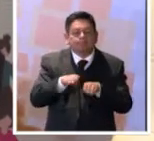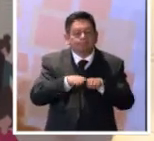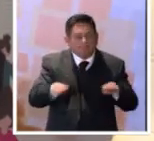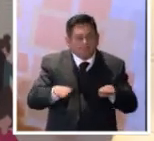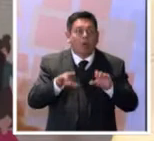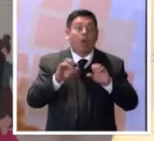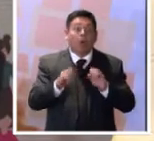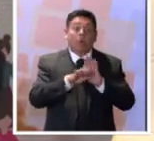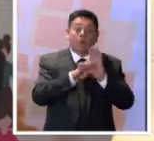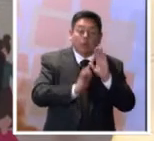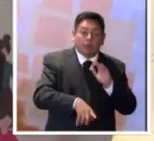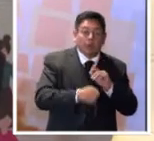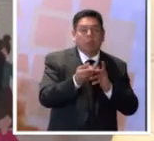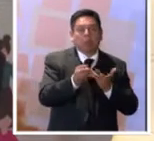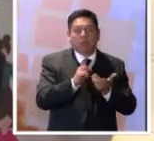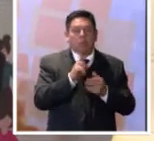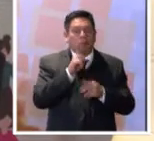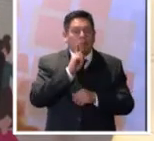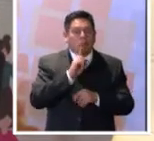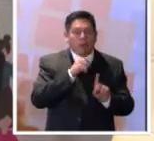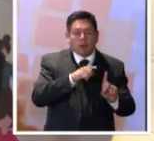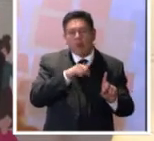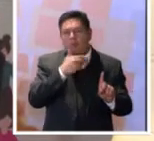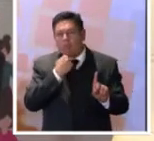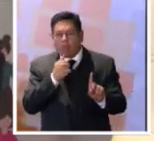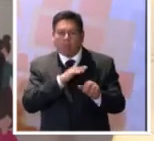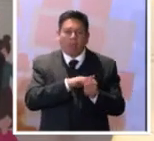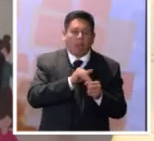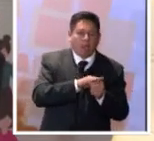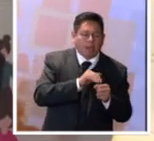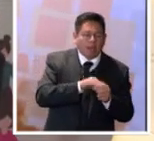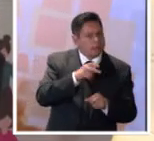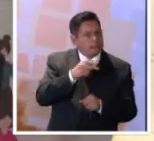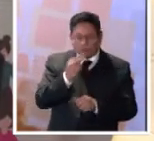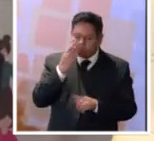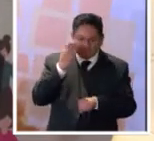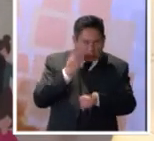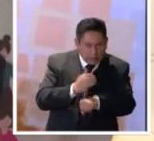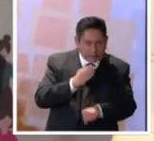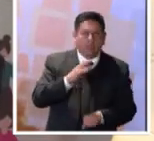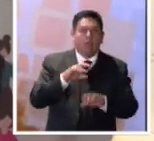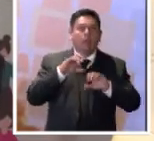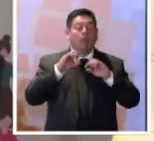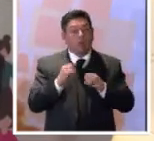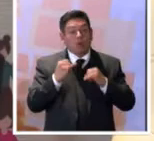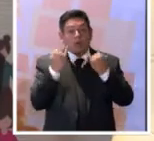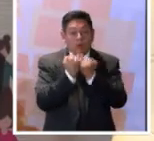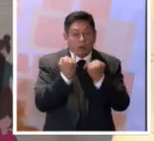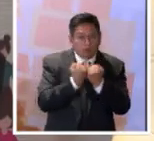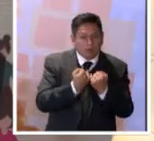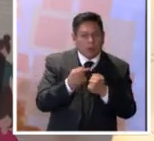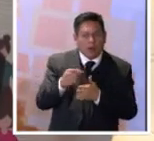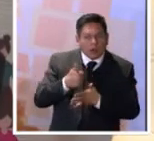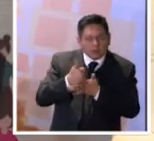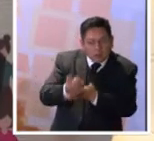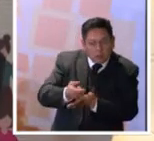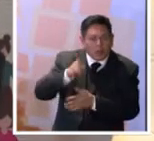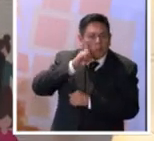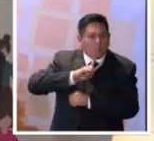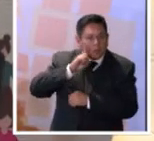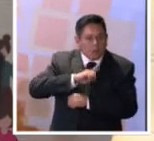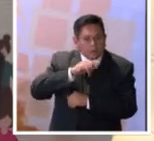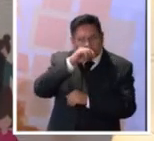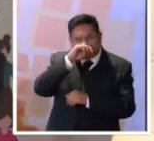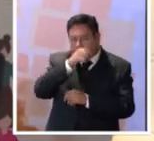y laboral, que generen condiciones para que las mujeres se capaciten en horario de labores, ¿no? Porque si